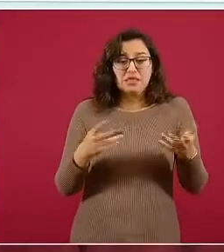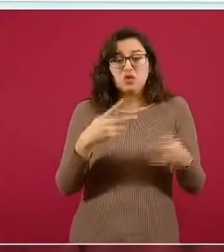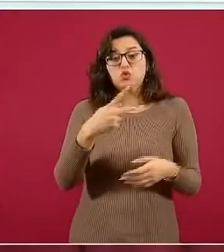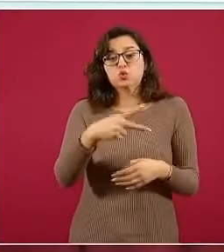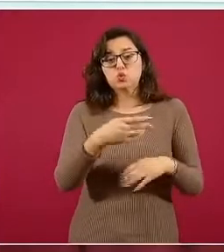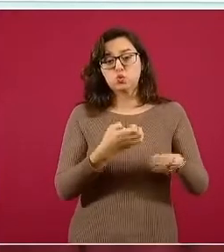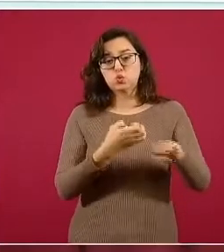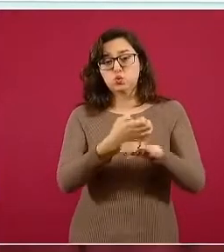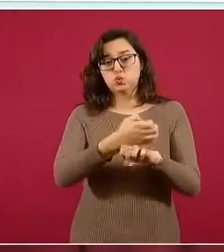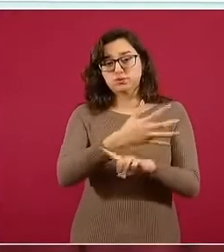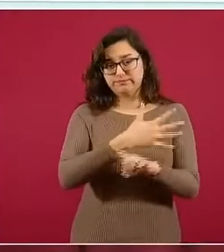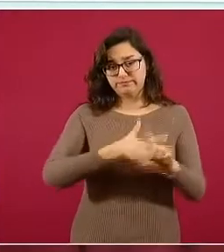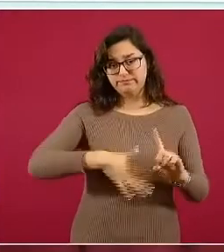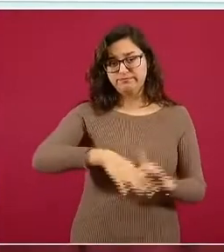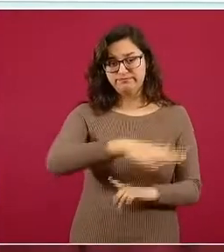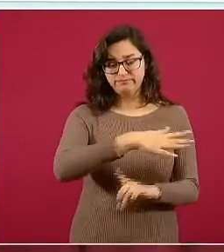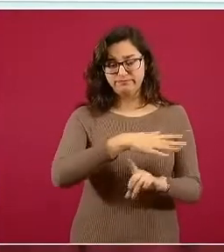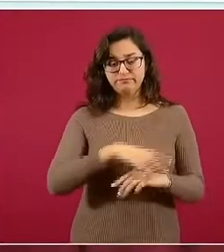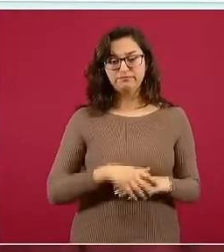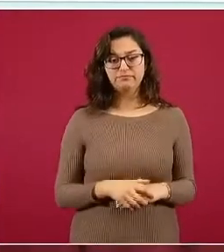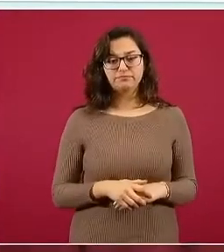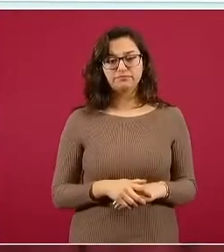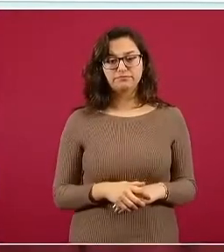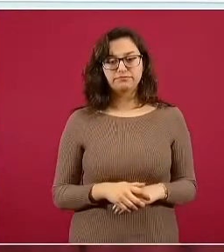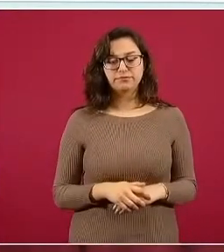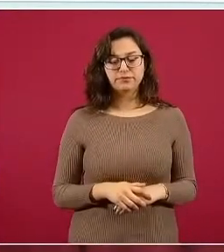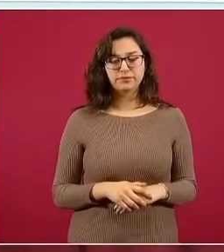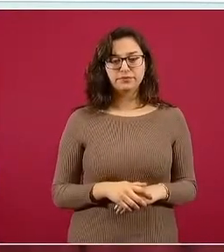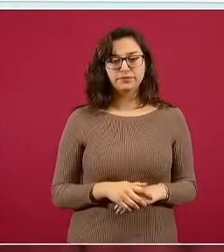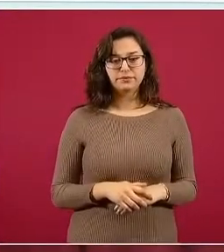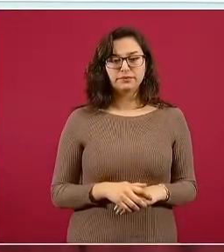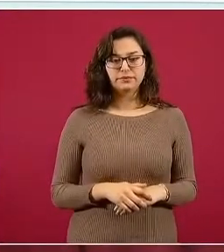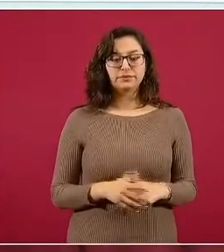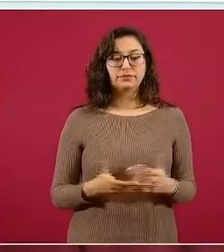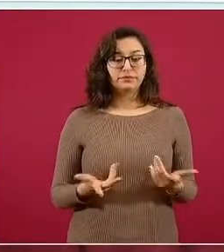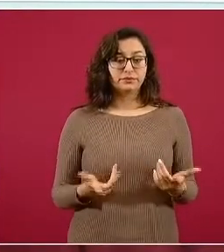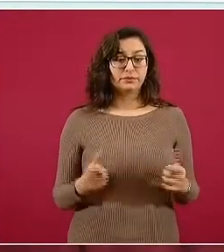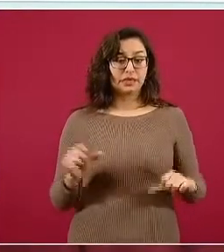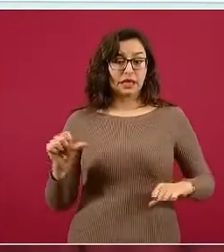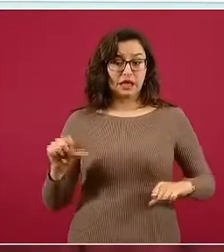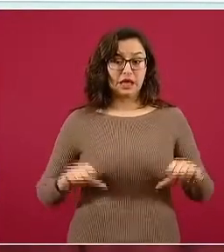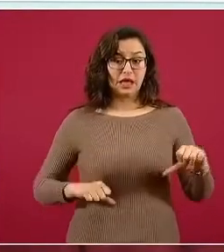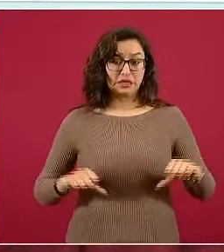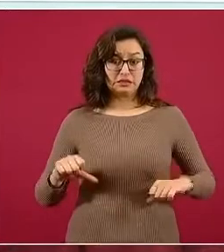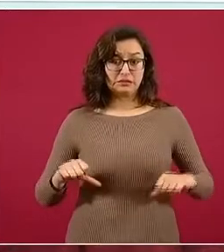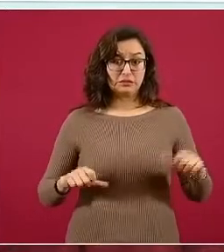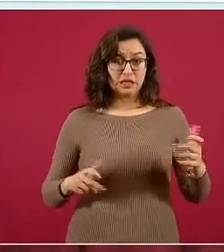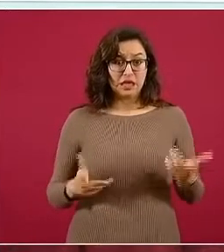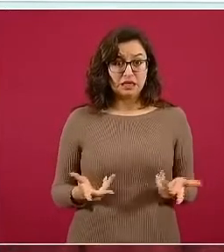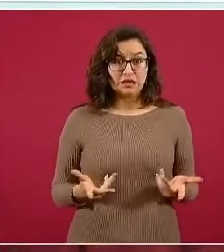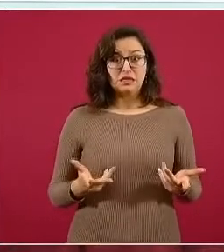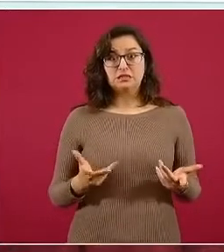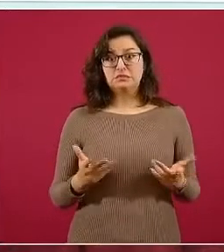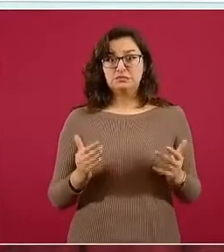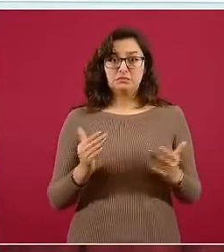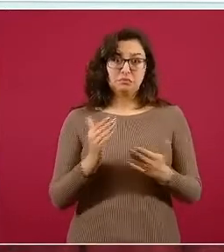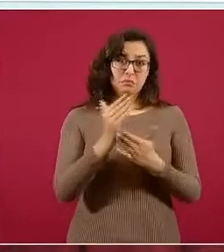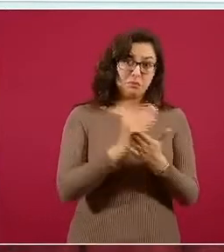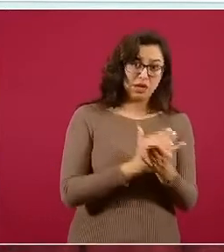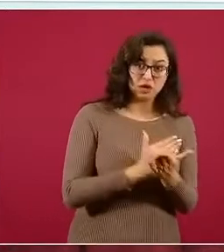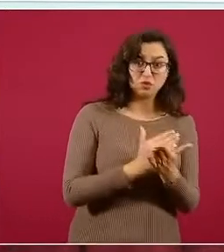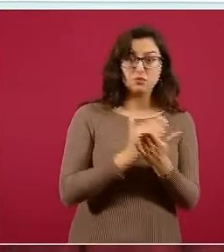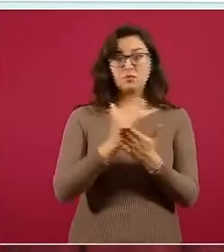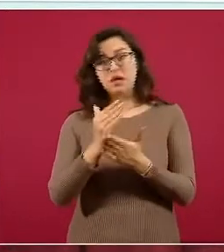epidémica en cada una de ellas. Si esta actividad es alta, pues lógicamente implementan acciones para disminuir